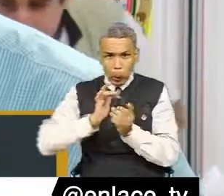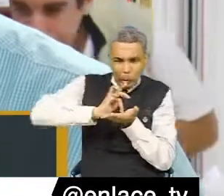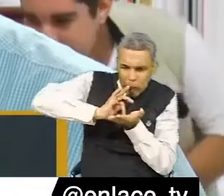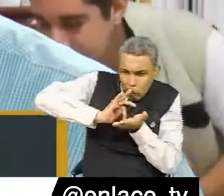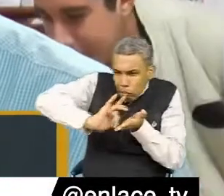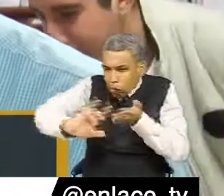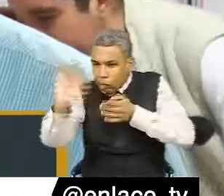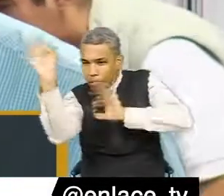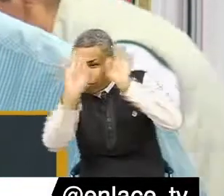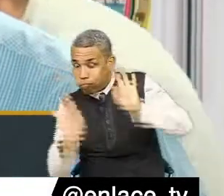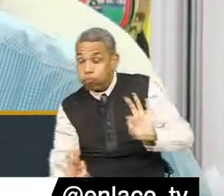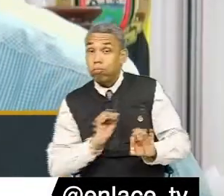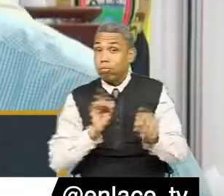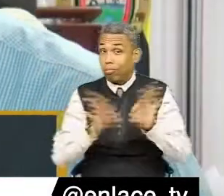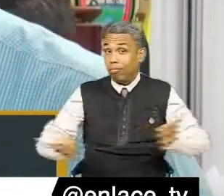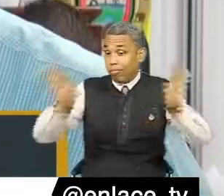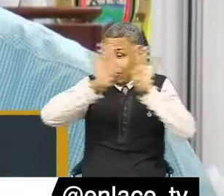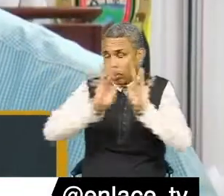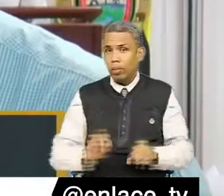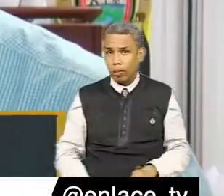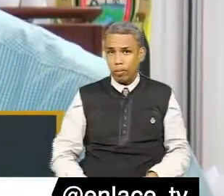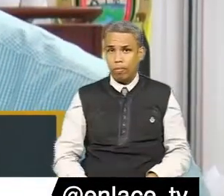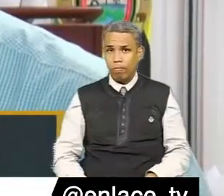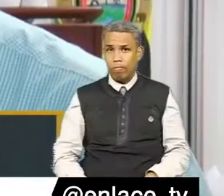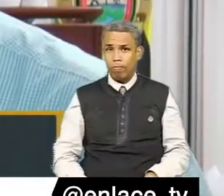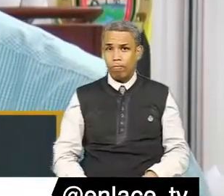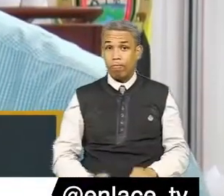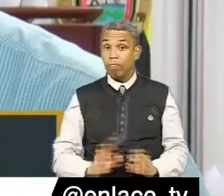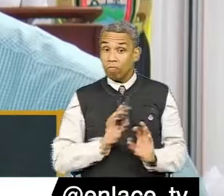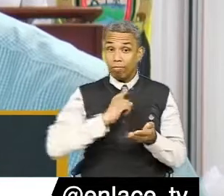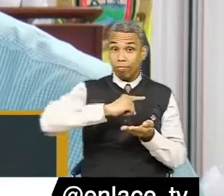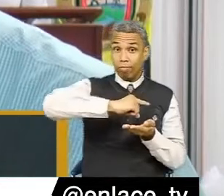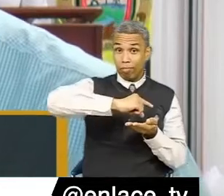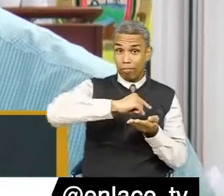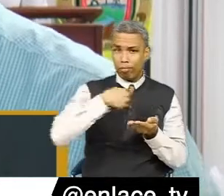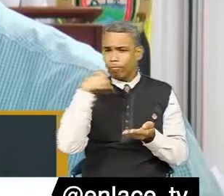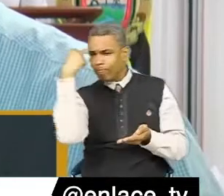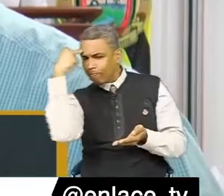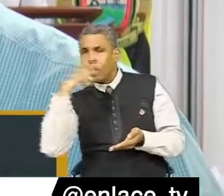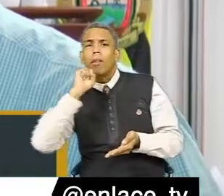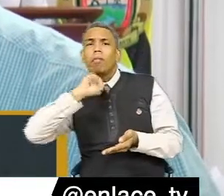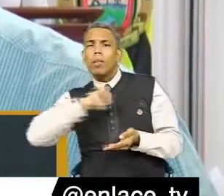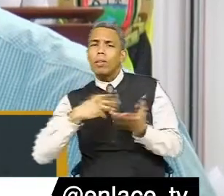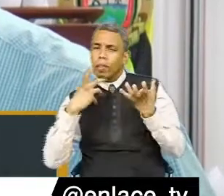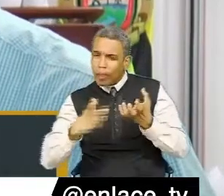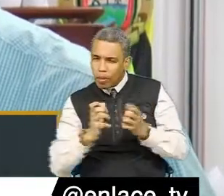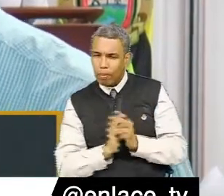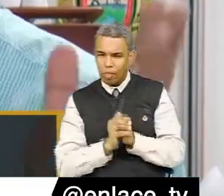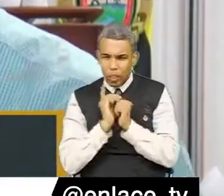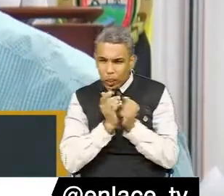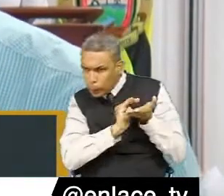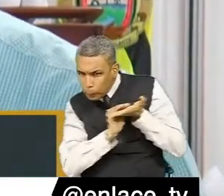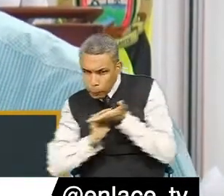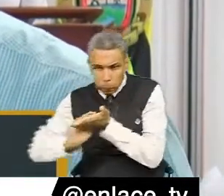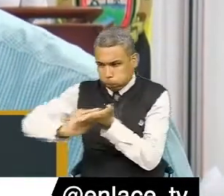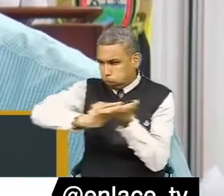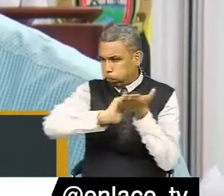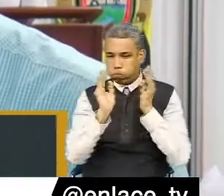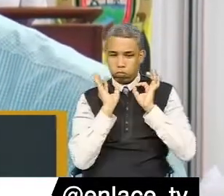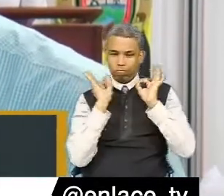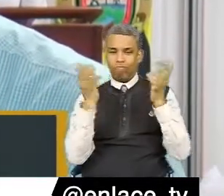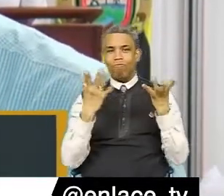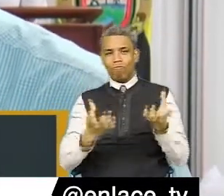bien ya tiene punto previsto desde el punto de lógico de vista logístico empieza a arrancar así que no nos equivocamos lo